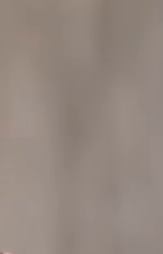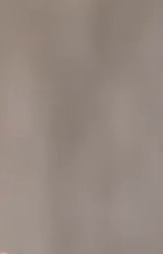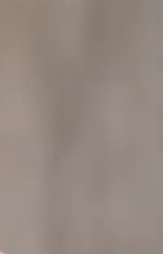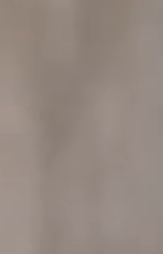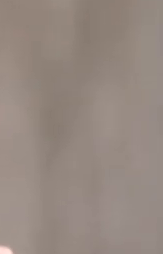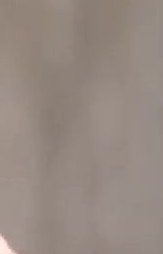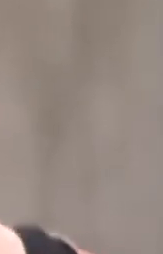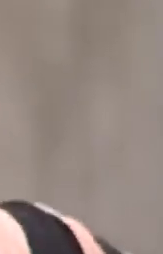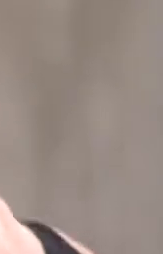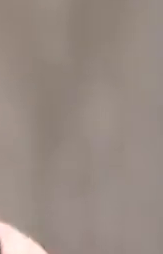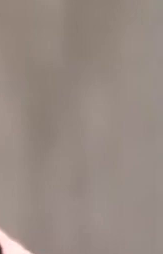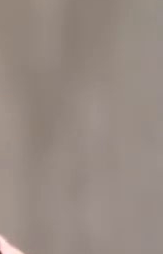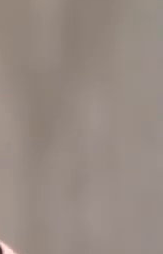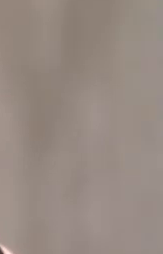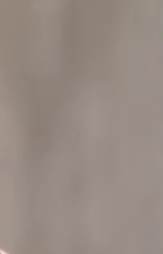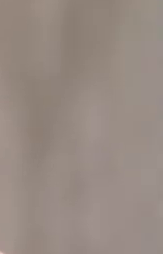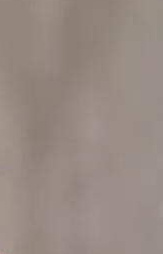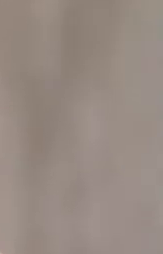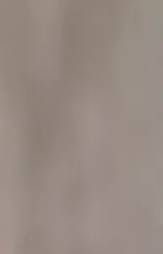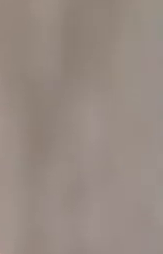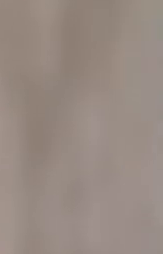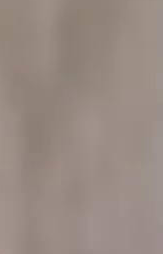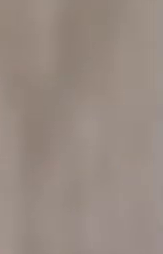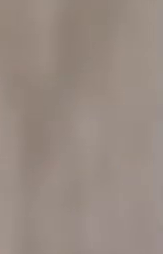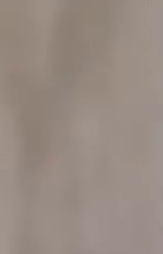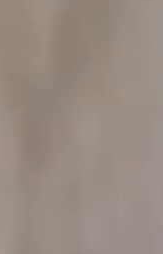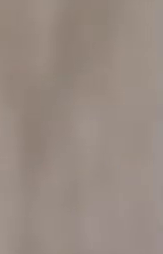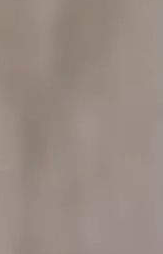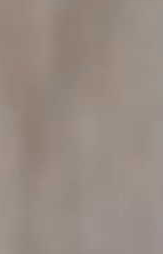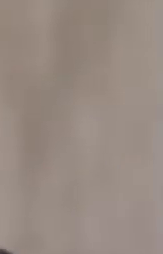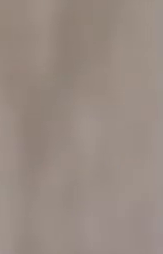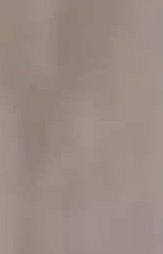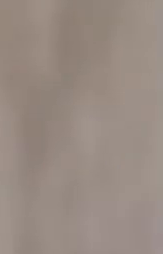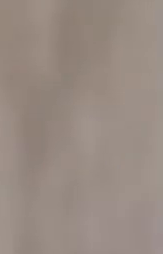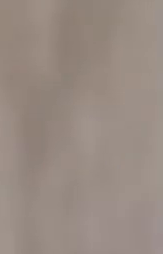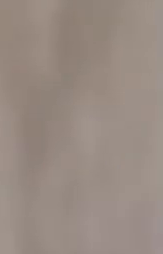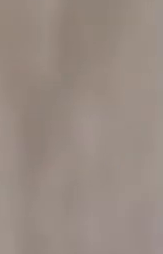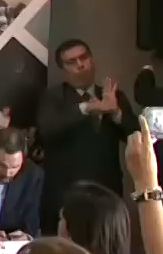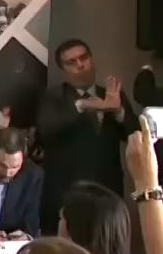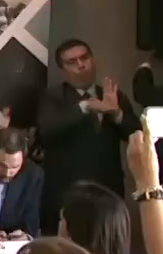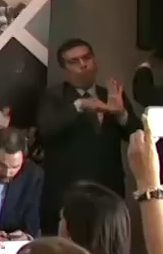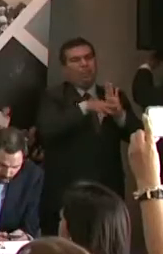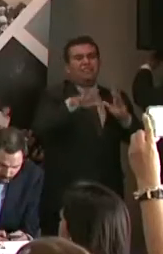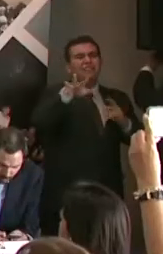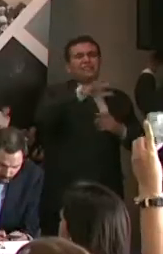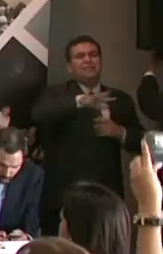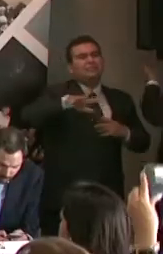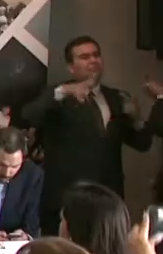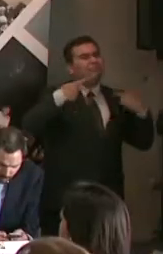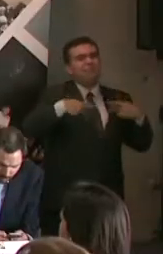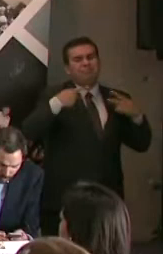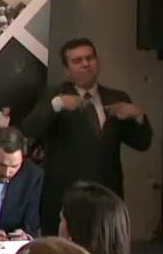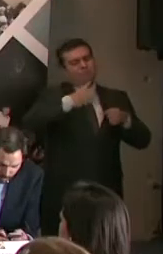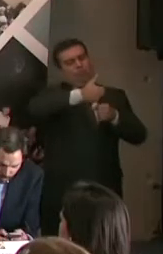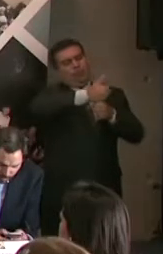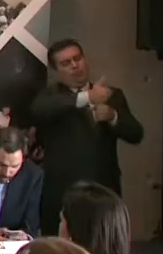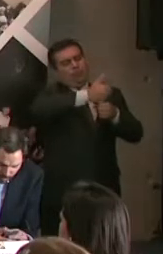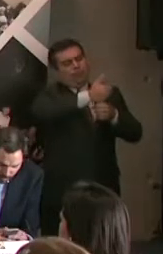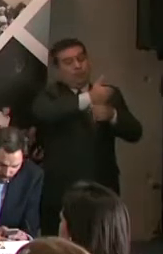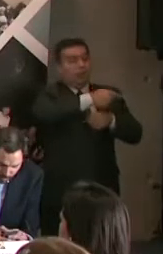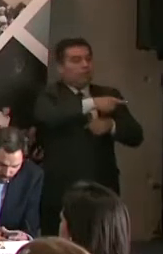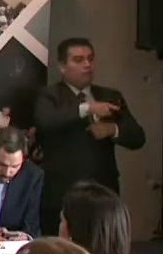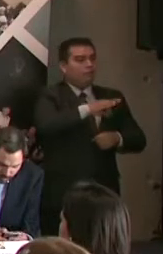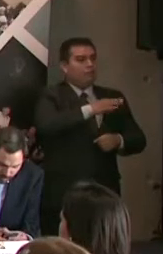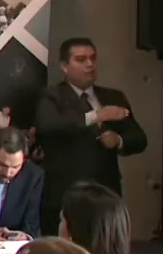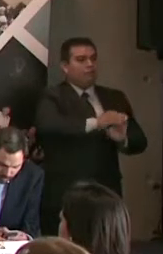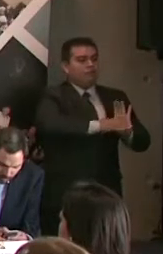femenina que corresponda en fortaleza y solidez, que crecen en entornos hostiles o poco